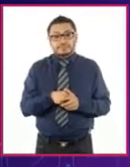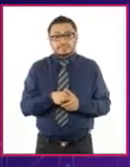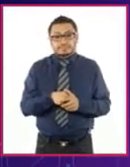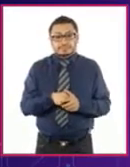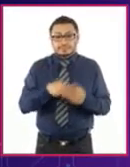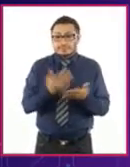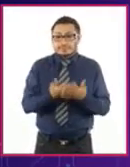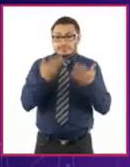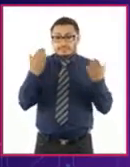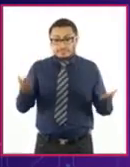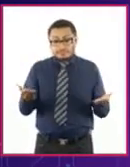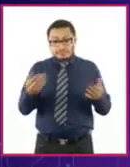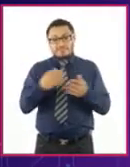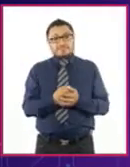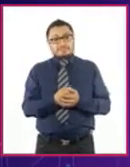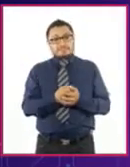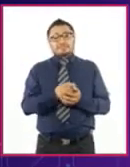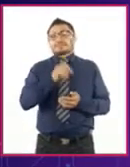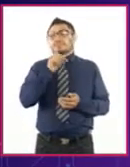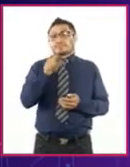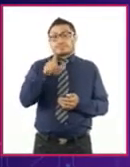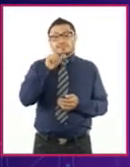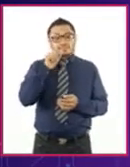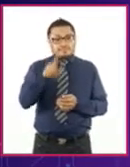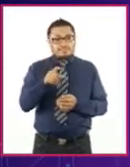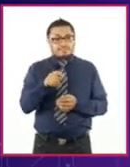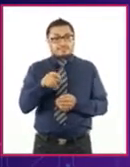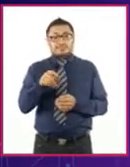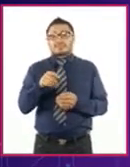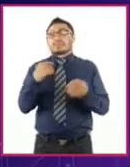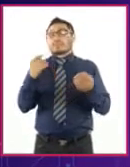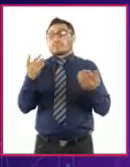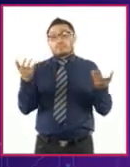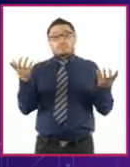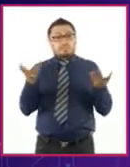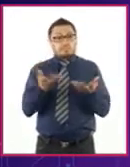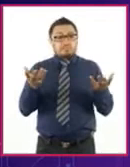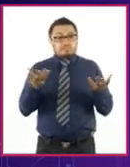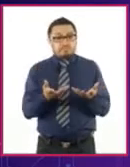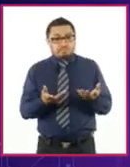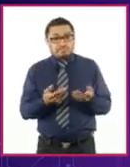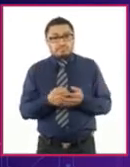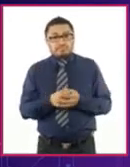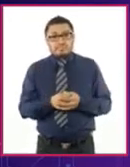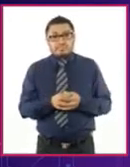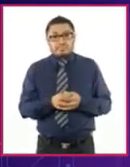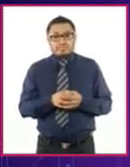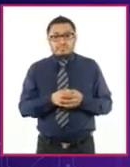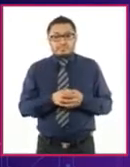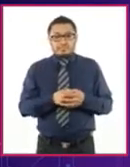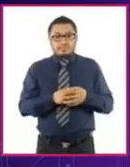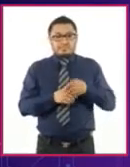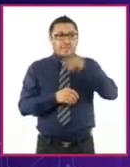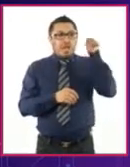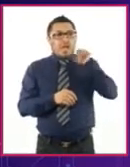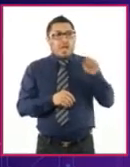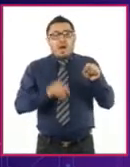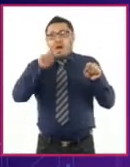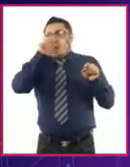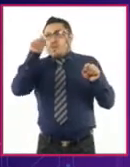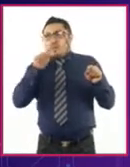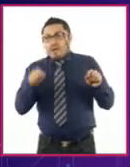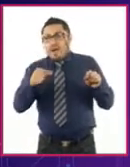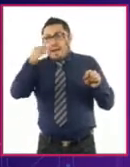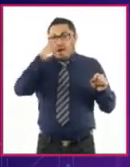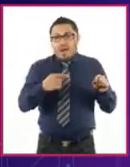Procedemos a reunir en el mismo miembro de la igualdad los términos que tienen la incógnita. Para